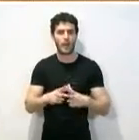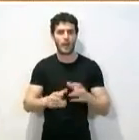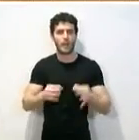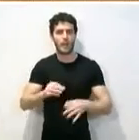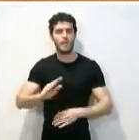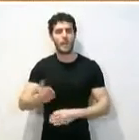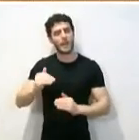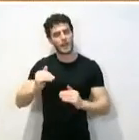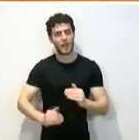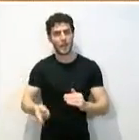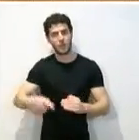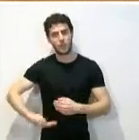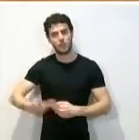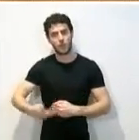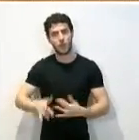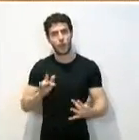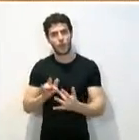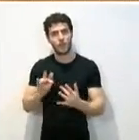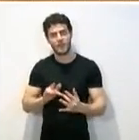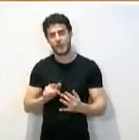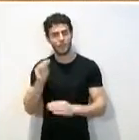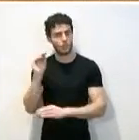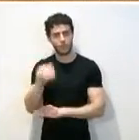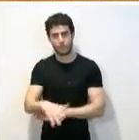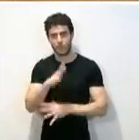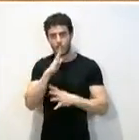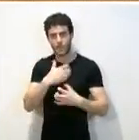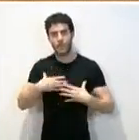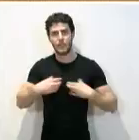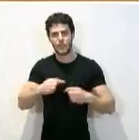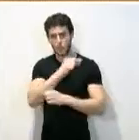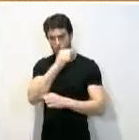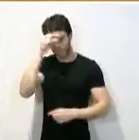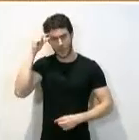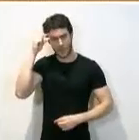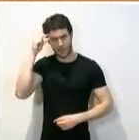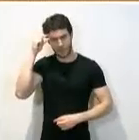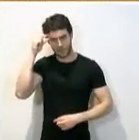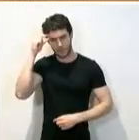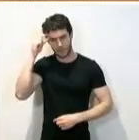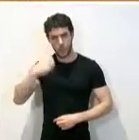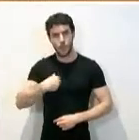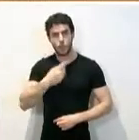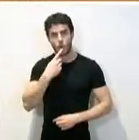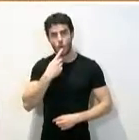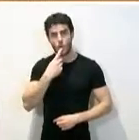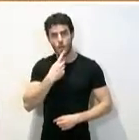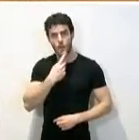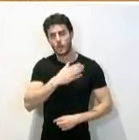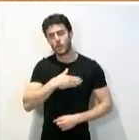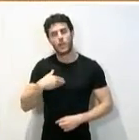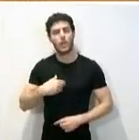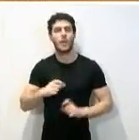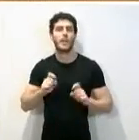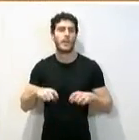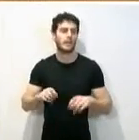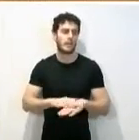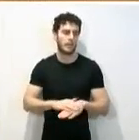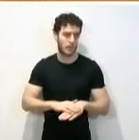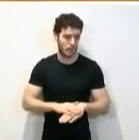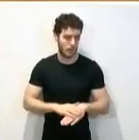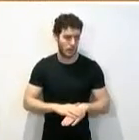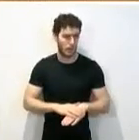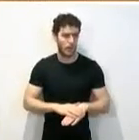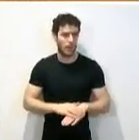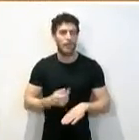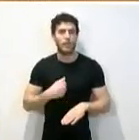sobre todo, el trato degradante y horrible en salud mental. Solo quiero descansar. No,